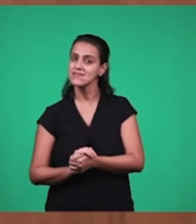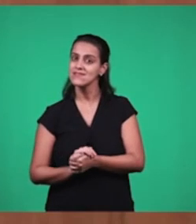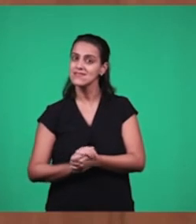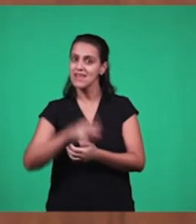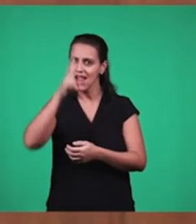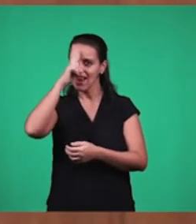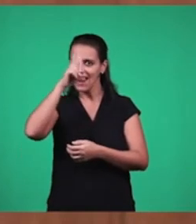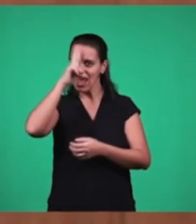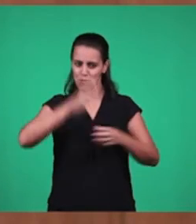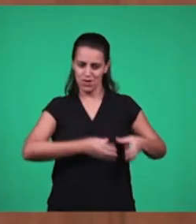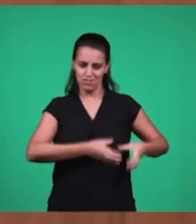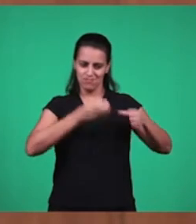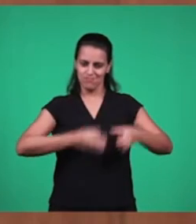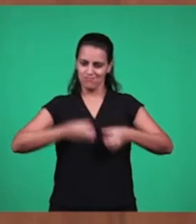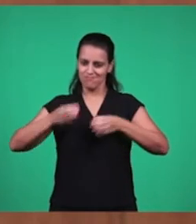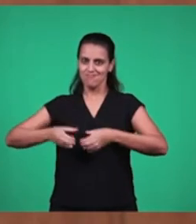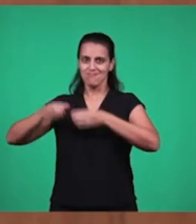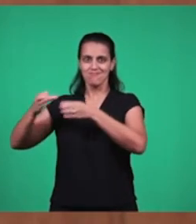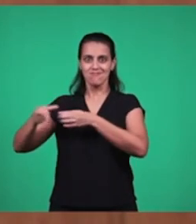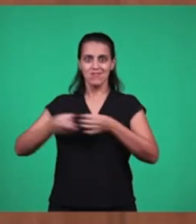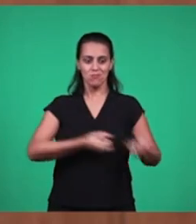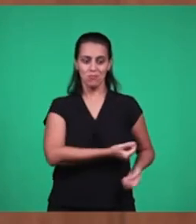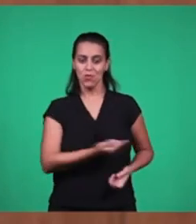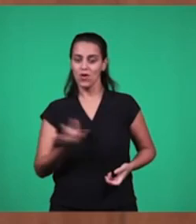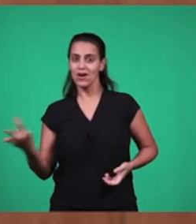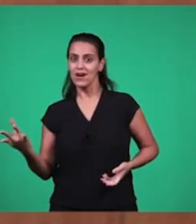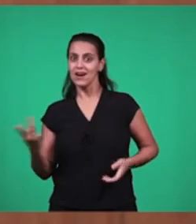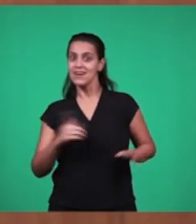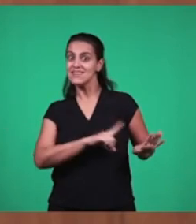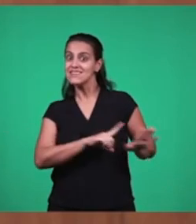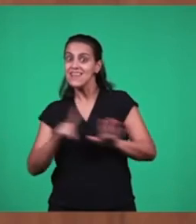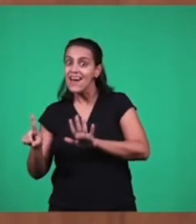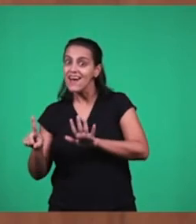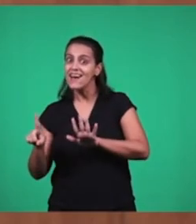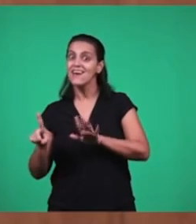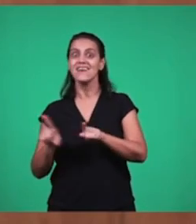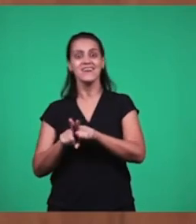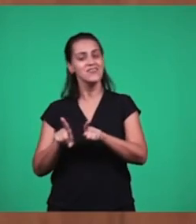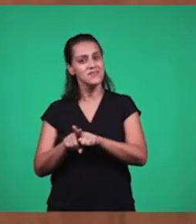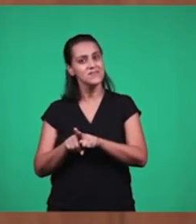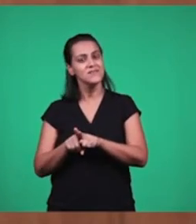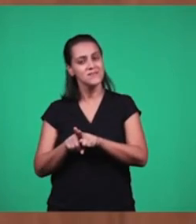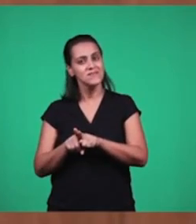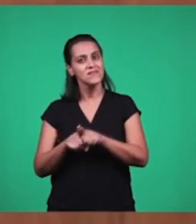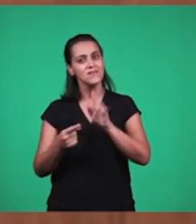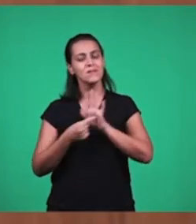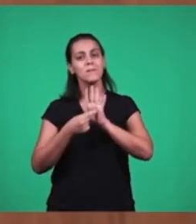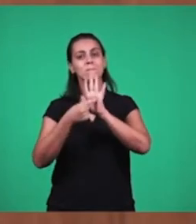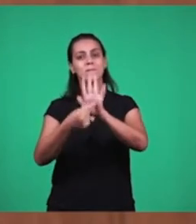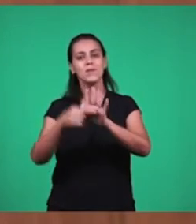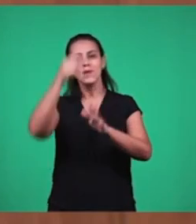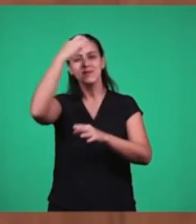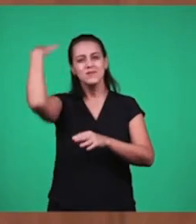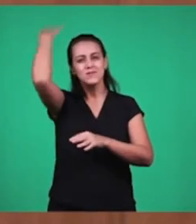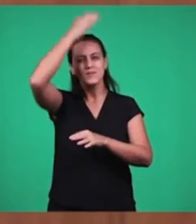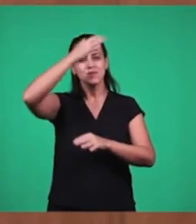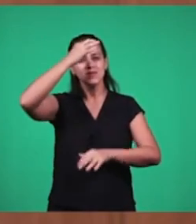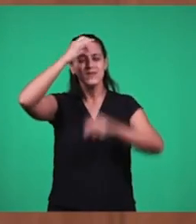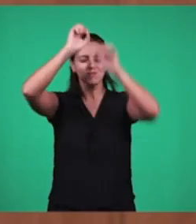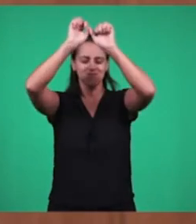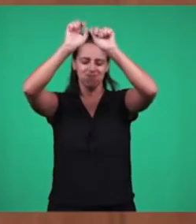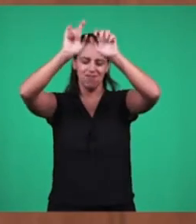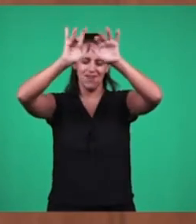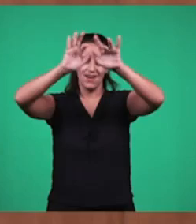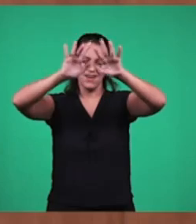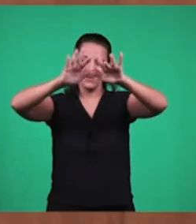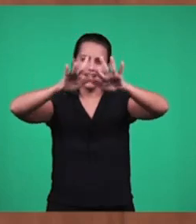cuántas tinajas hubo en las bodas de Caná? 6 tinajas en las bodas de Caná, mostrando que el Espíritu Santo está